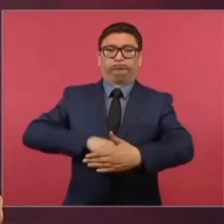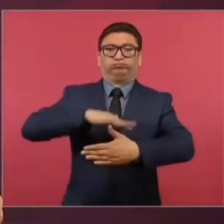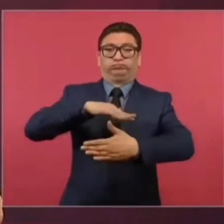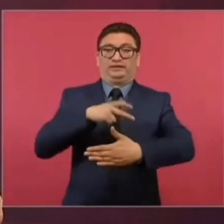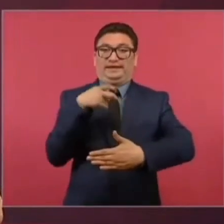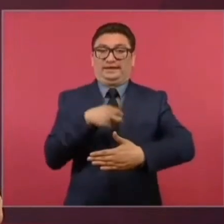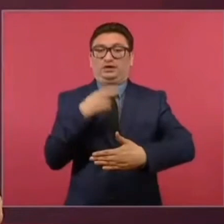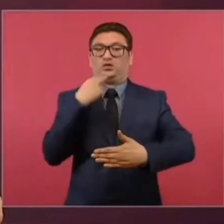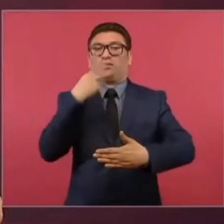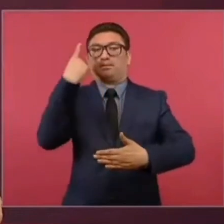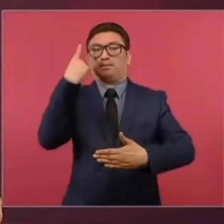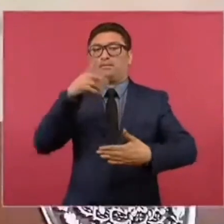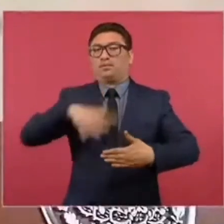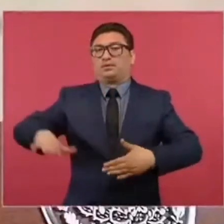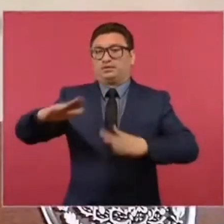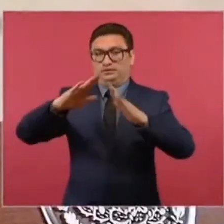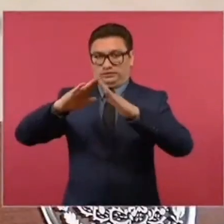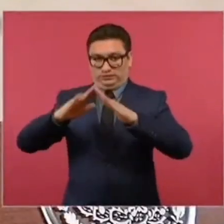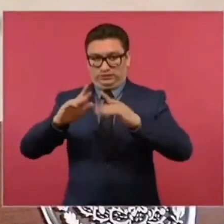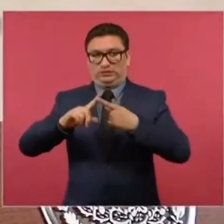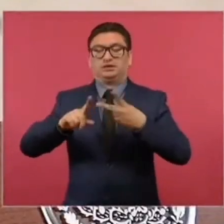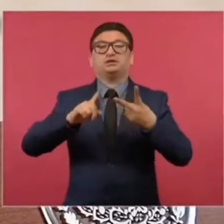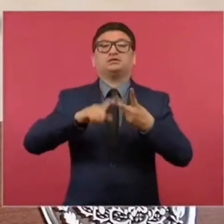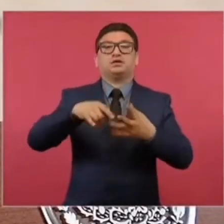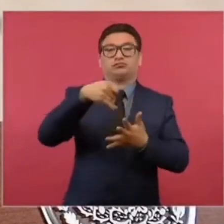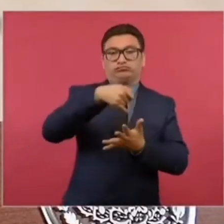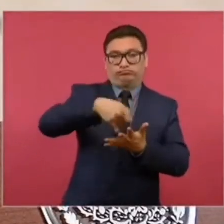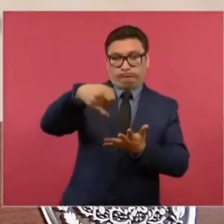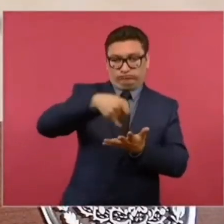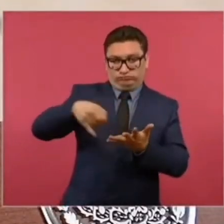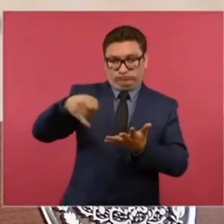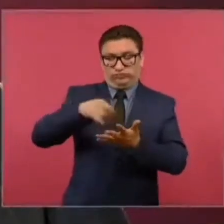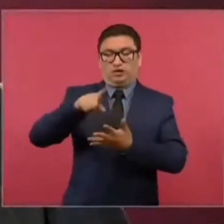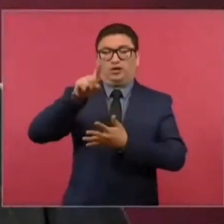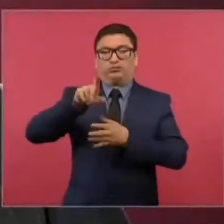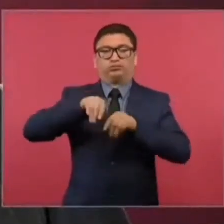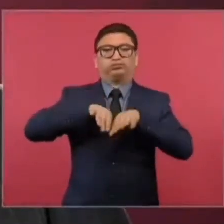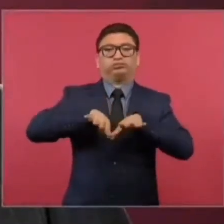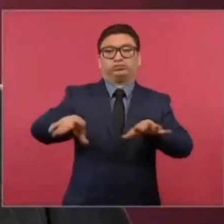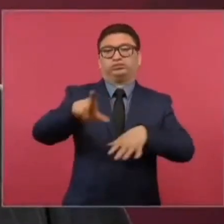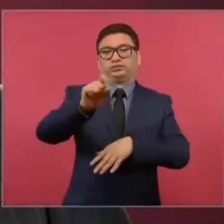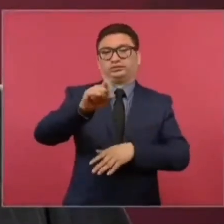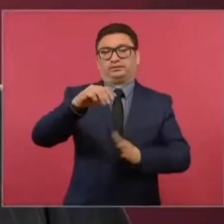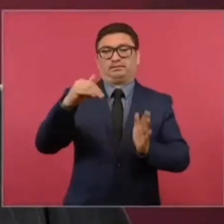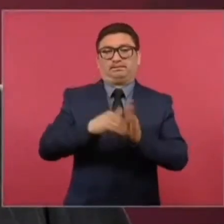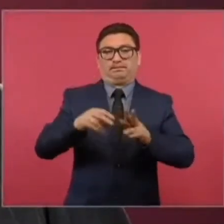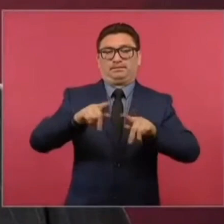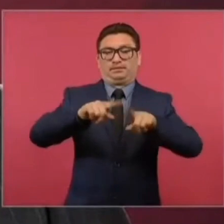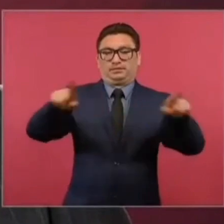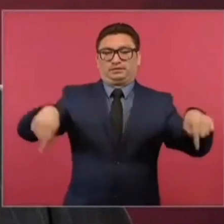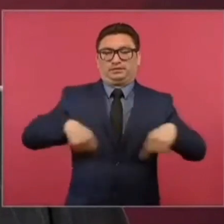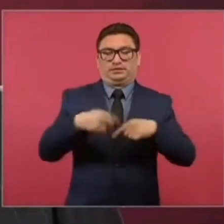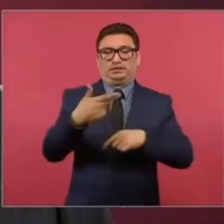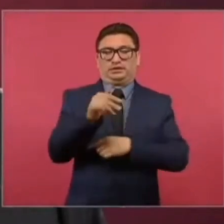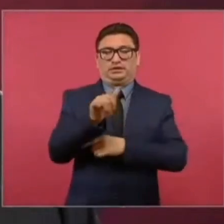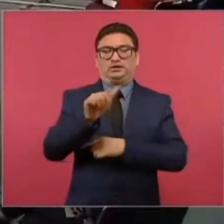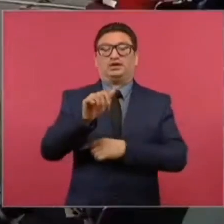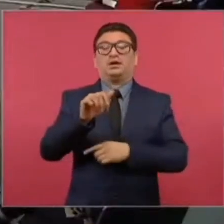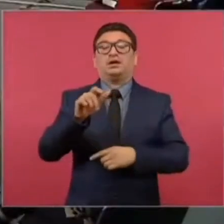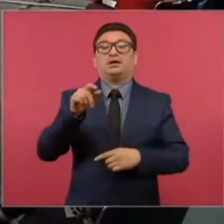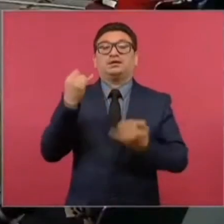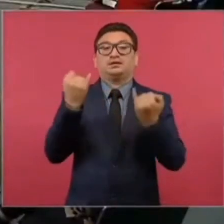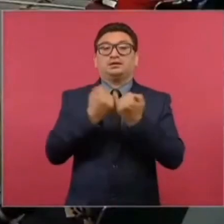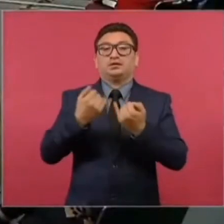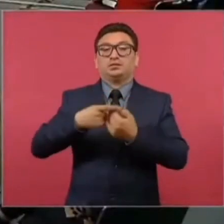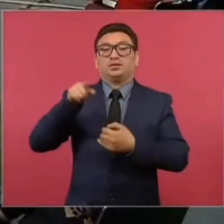doméstico, riego, un distrito de riego de más de 20,000 hectáreas, y va a tener una